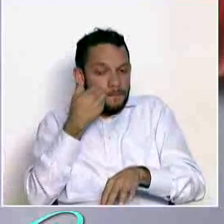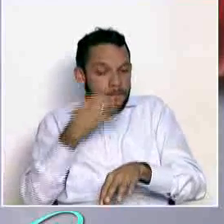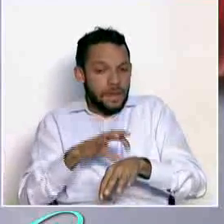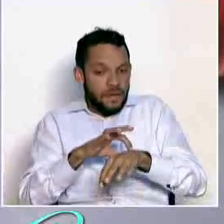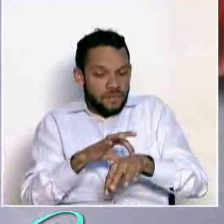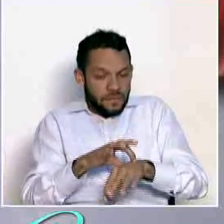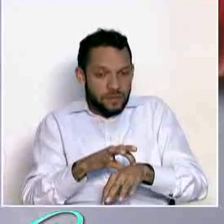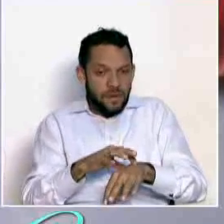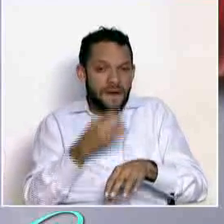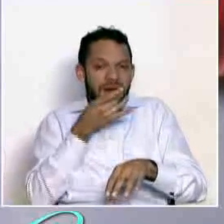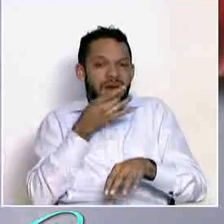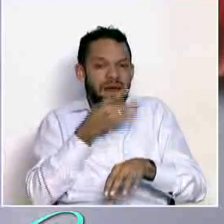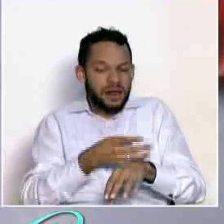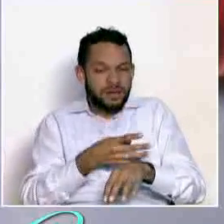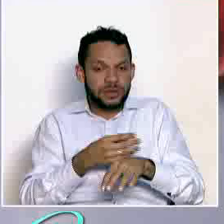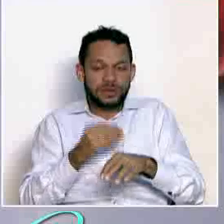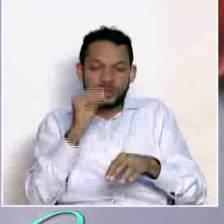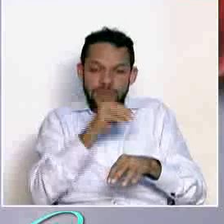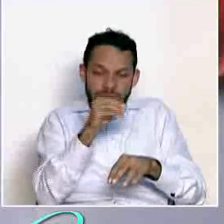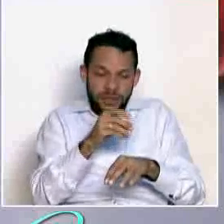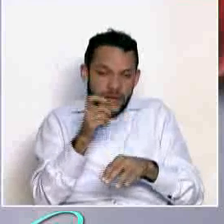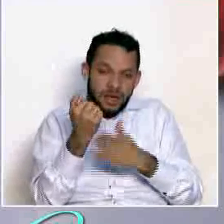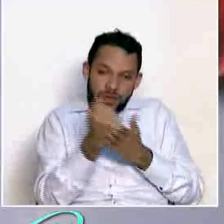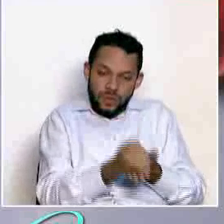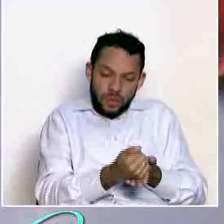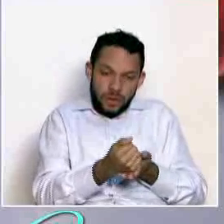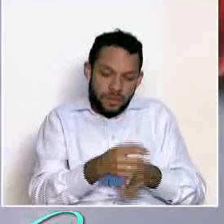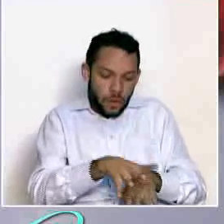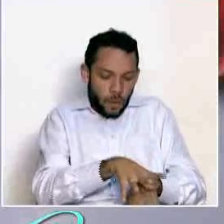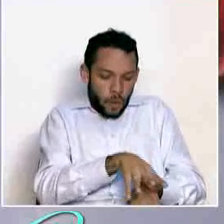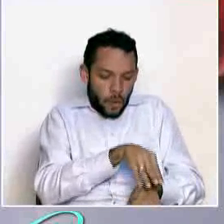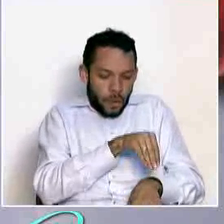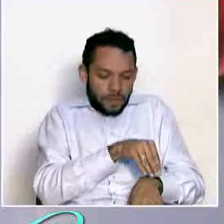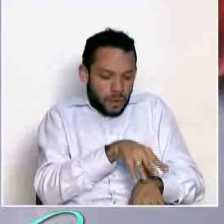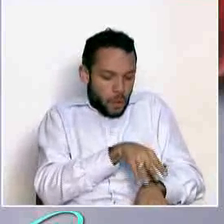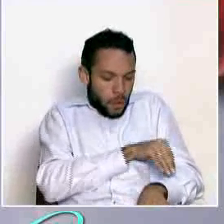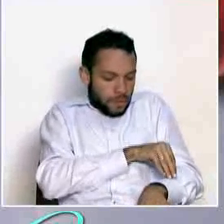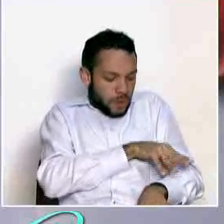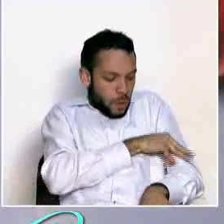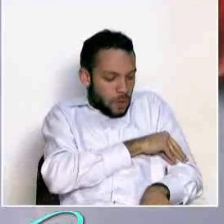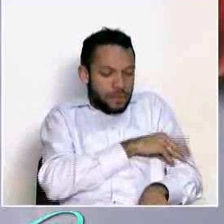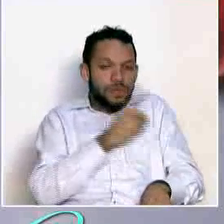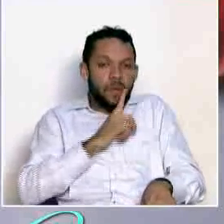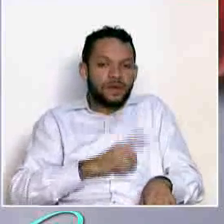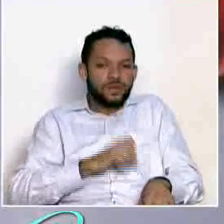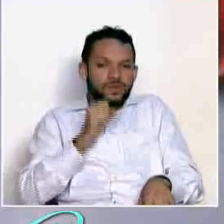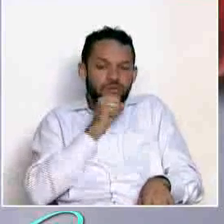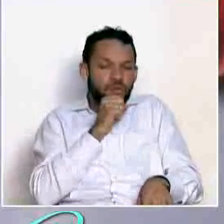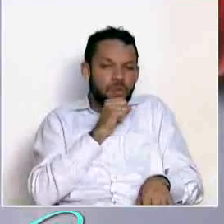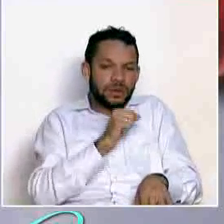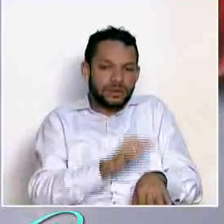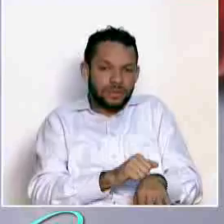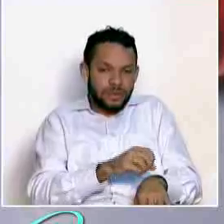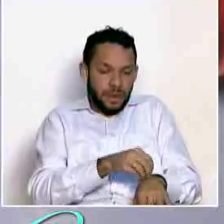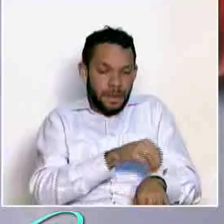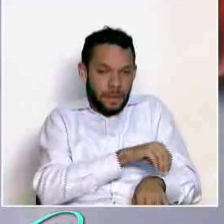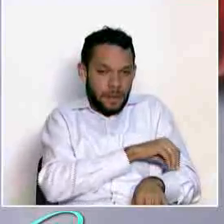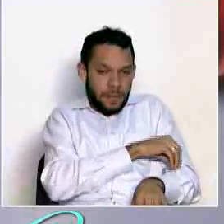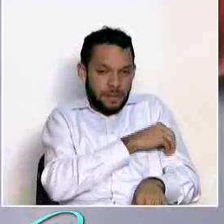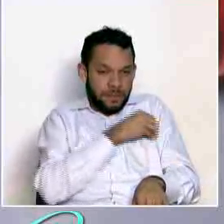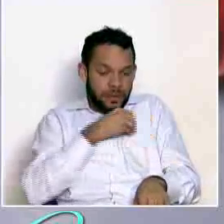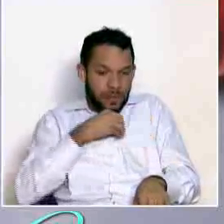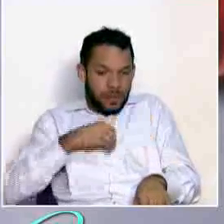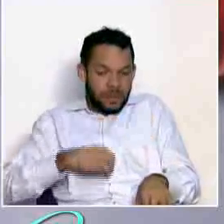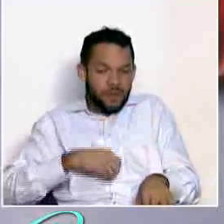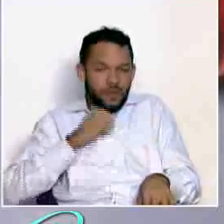dermatólogos, y no se lograba que la enfermedad se diera. La única parte que no estaba cubierta de esa piel